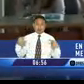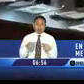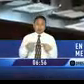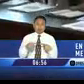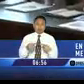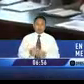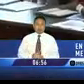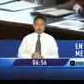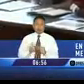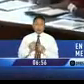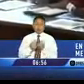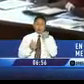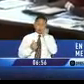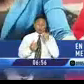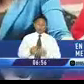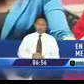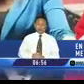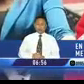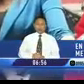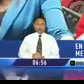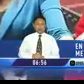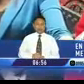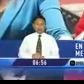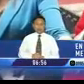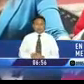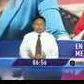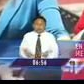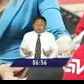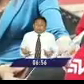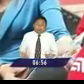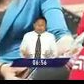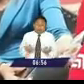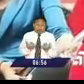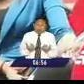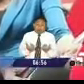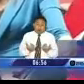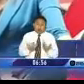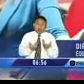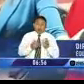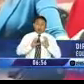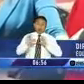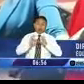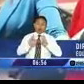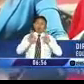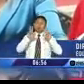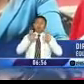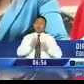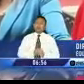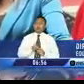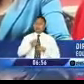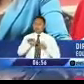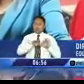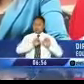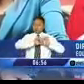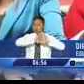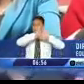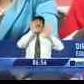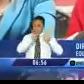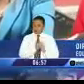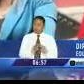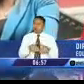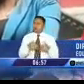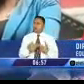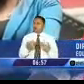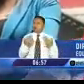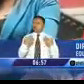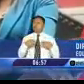todo desde los sectores indígenas. En sí, lo que se trató es poner en claro la metodología,